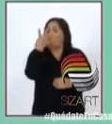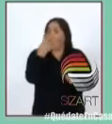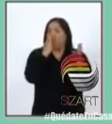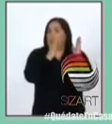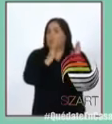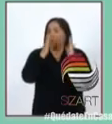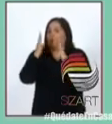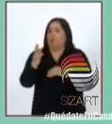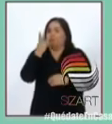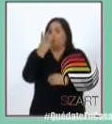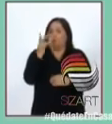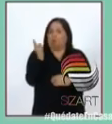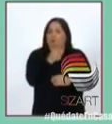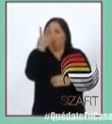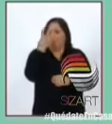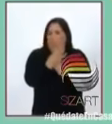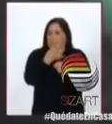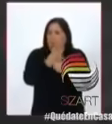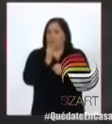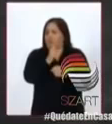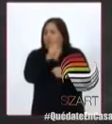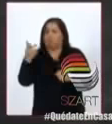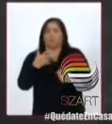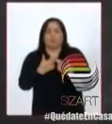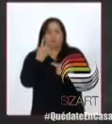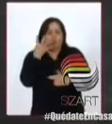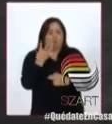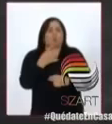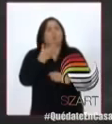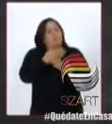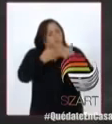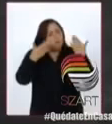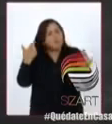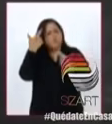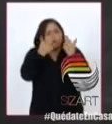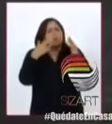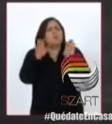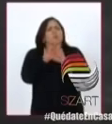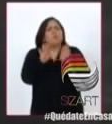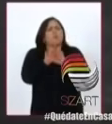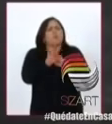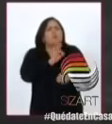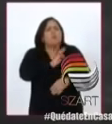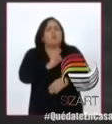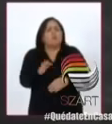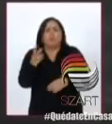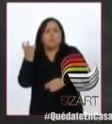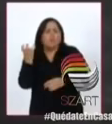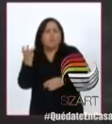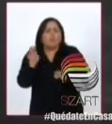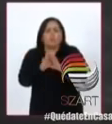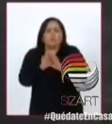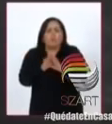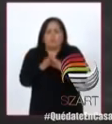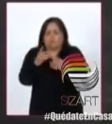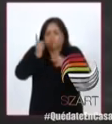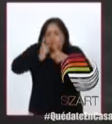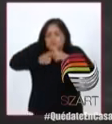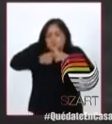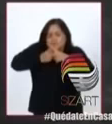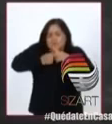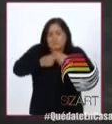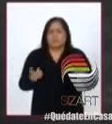de 3 cuartos en los 3 metros. Ahora revisemos cómo podemos representar esta situación en una operación